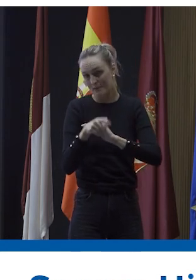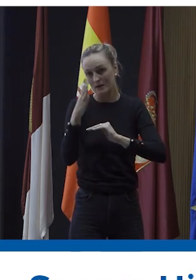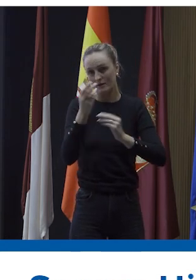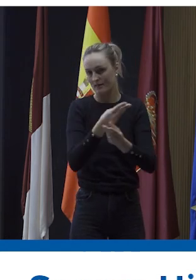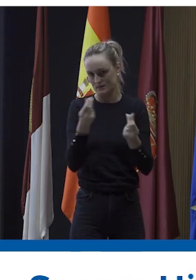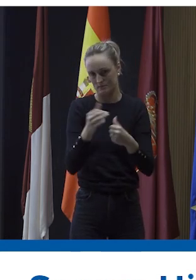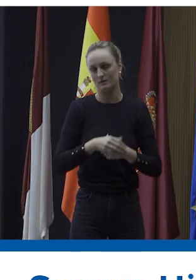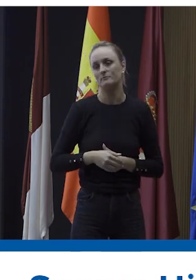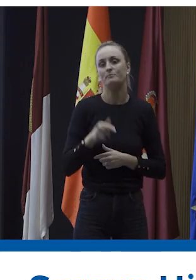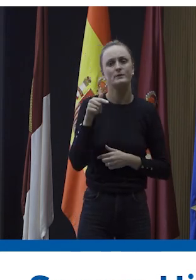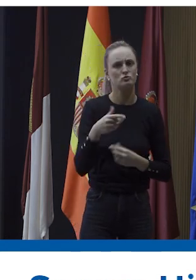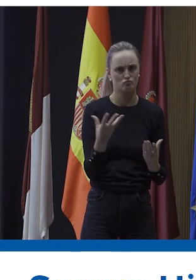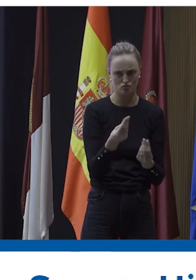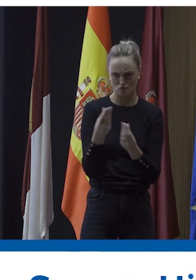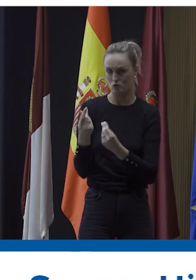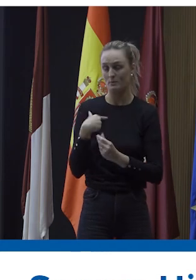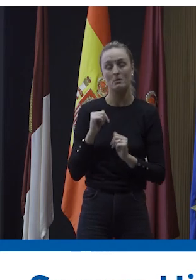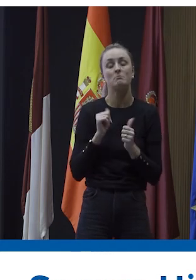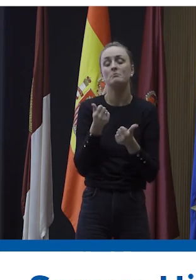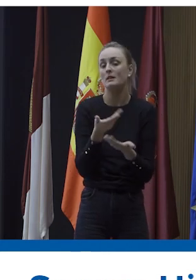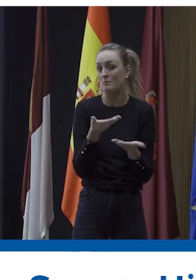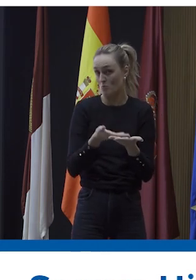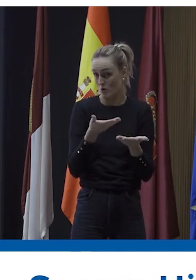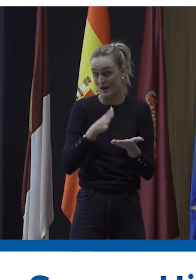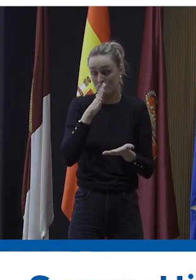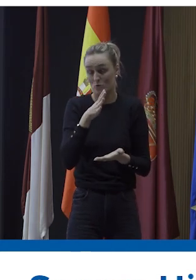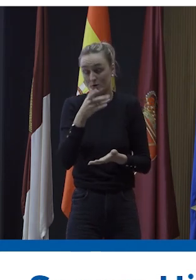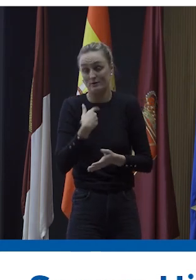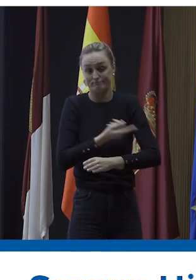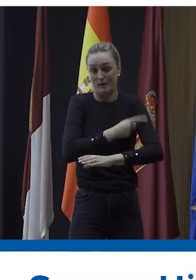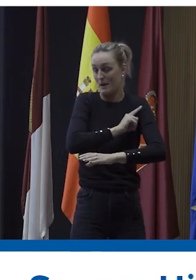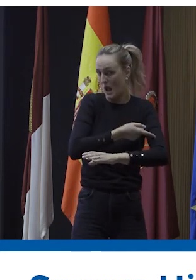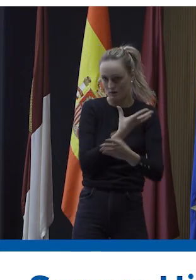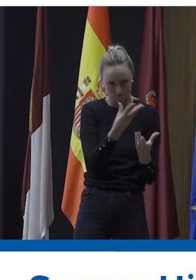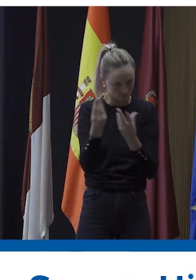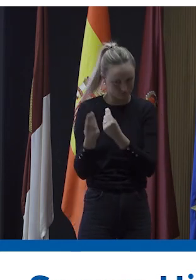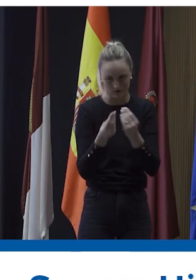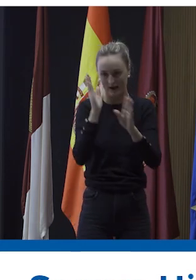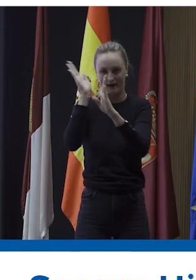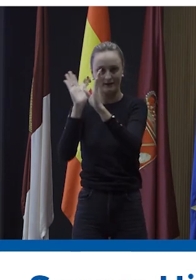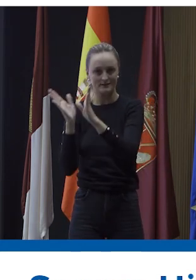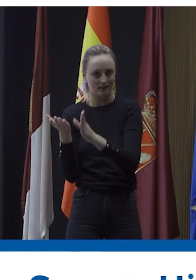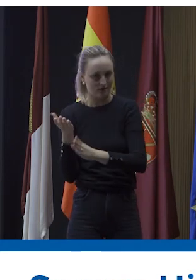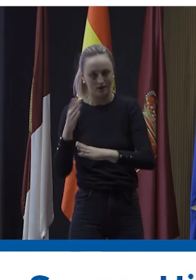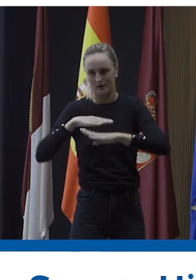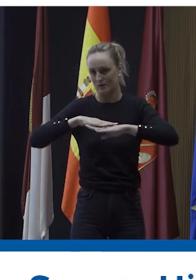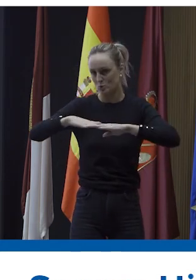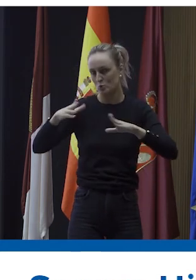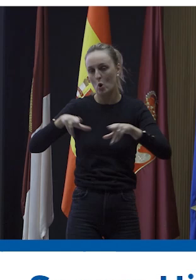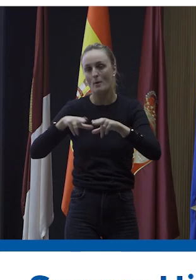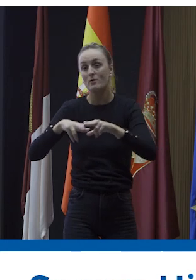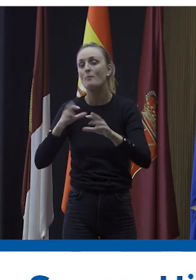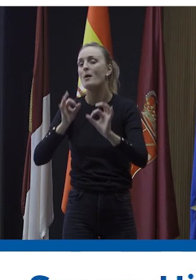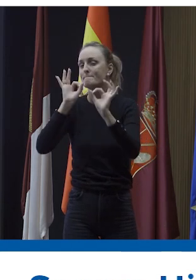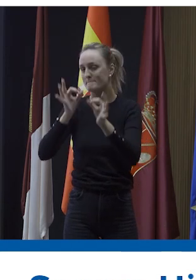veces digo, vamos a empezar por aquí, porque podemos hacer mucho ejercicio, mucha rehabilitación del suelo pélvico, pero realmente si vamos